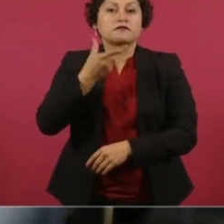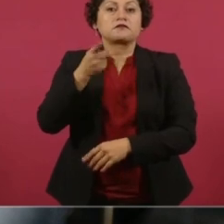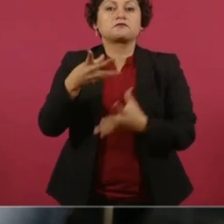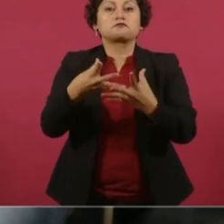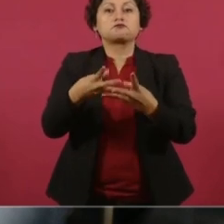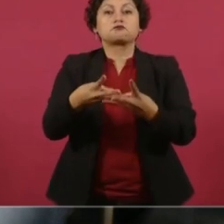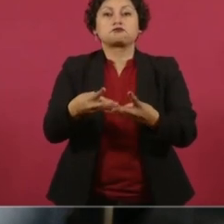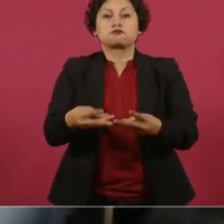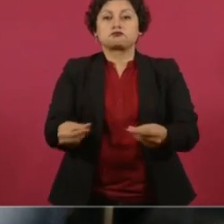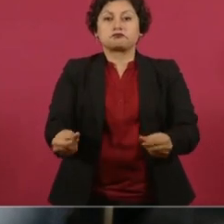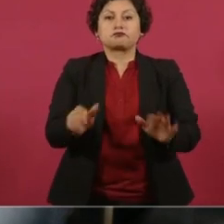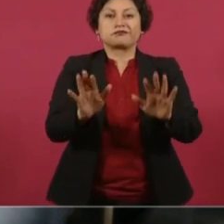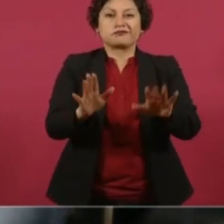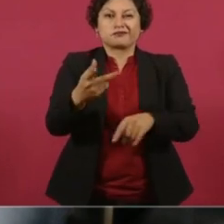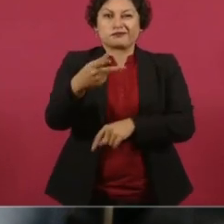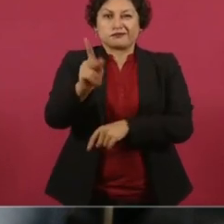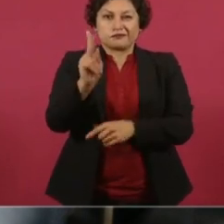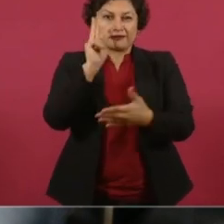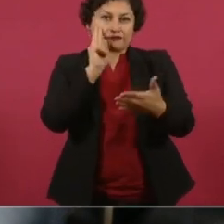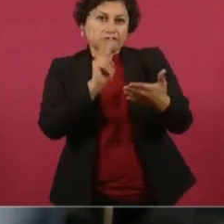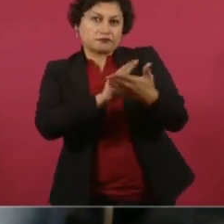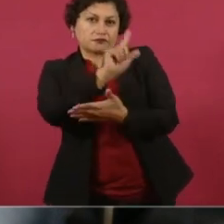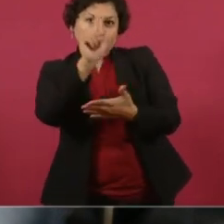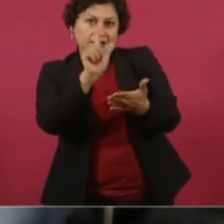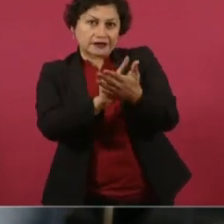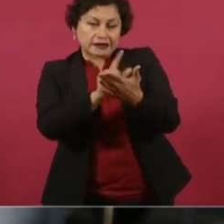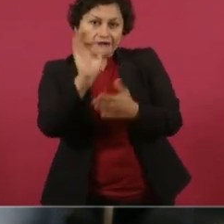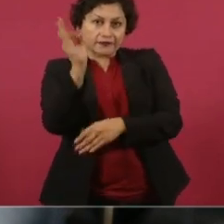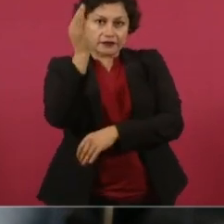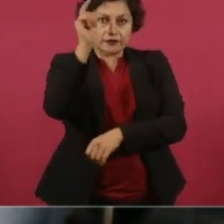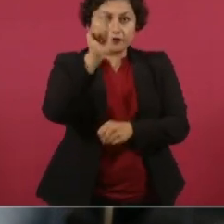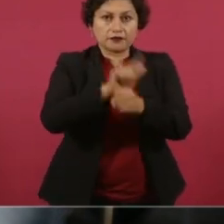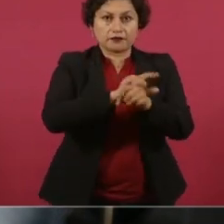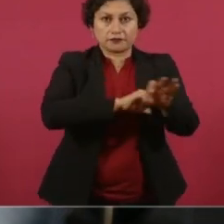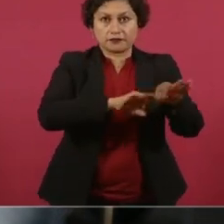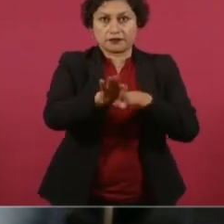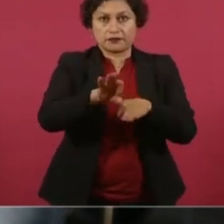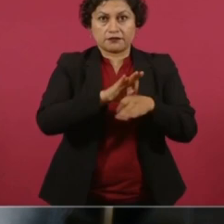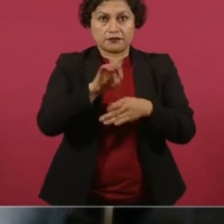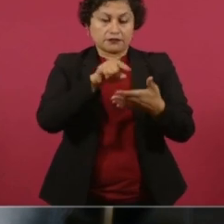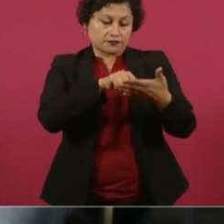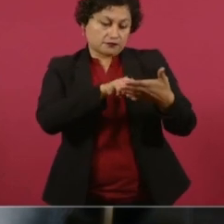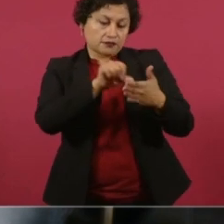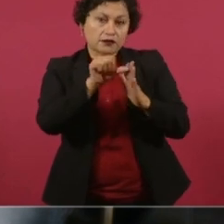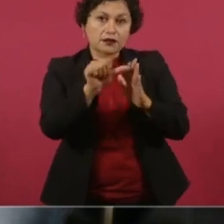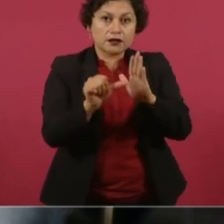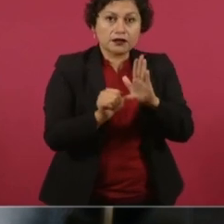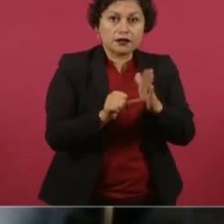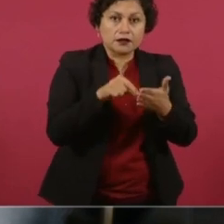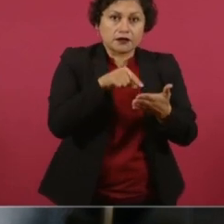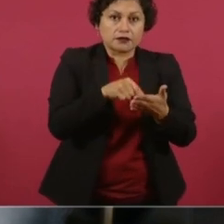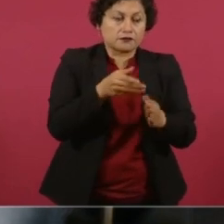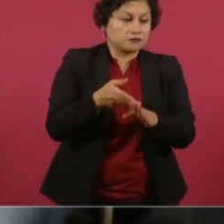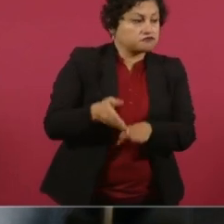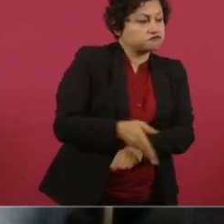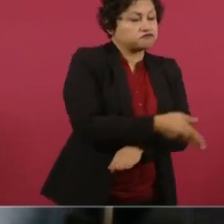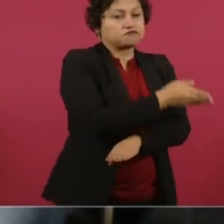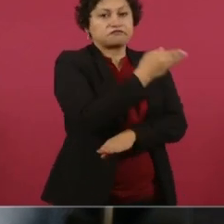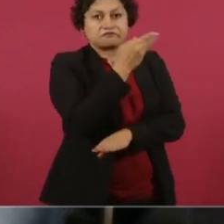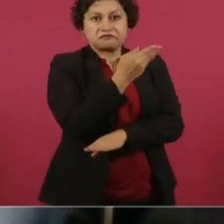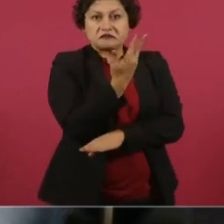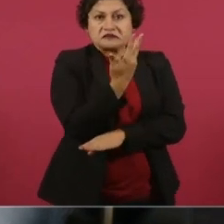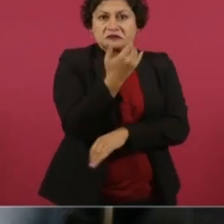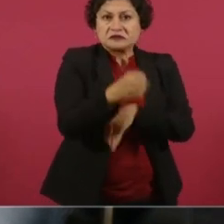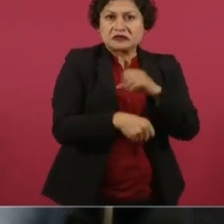revisando la Ley Federal de Trabajo, pues esta reforma, no sé, este artículo no se ha tocado en medio siglo. En medio